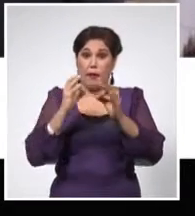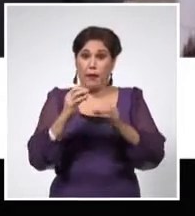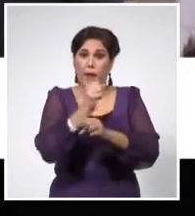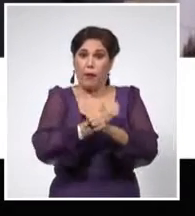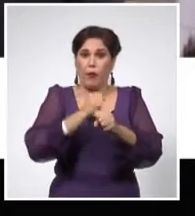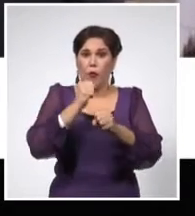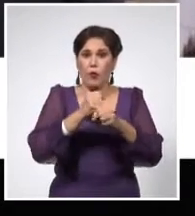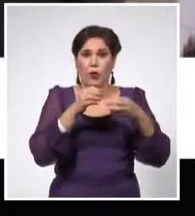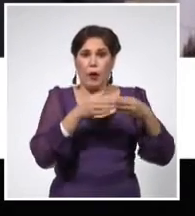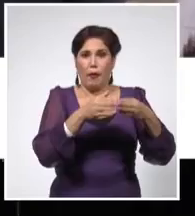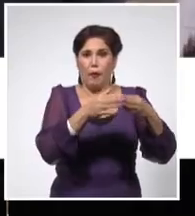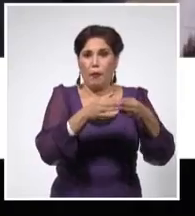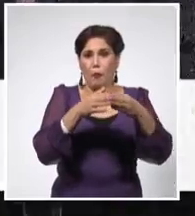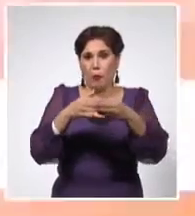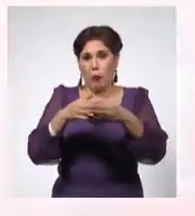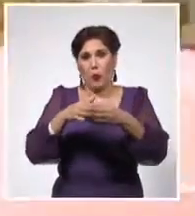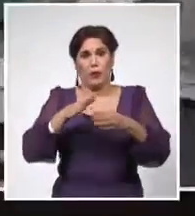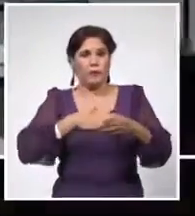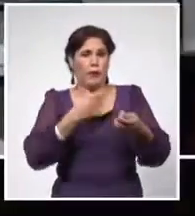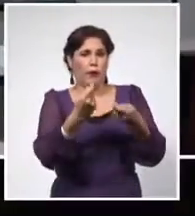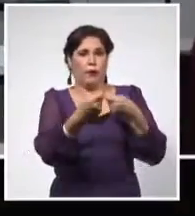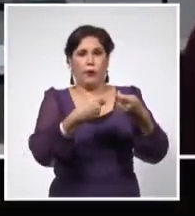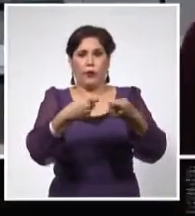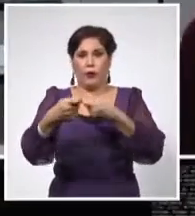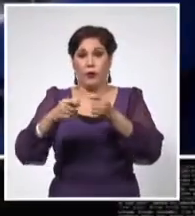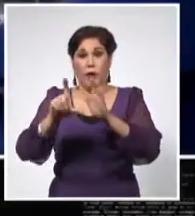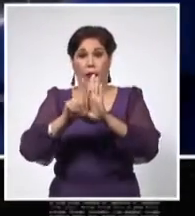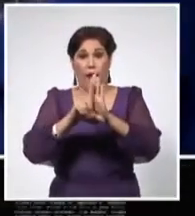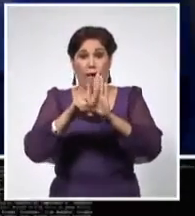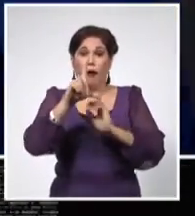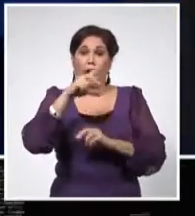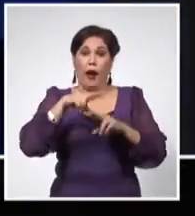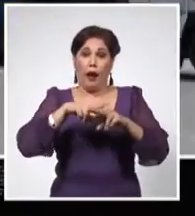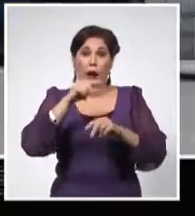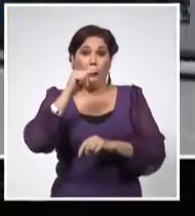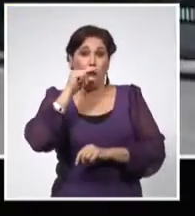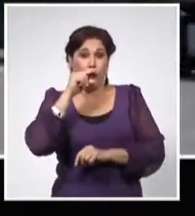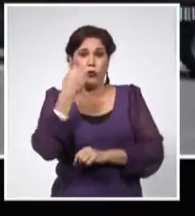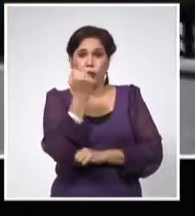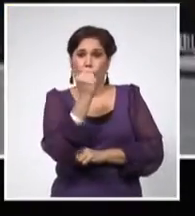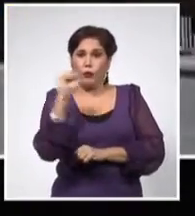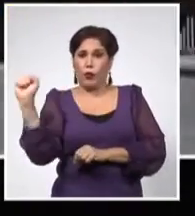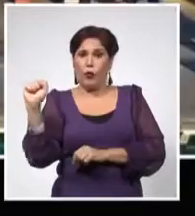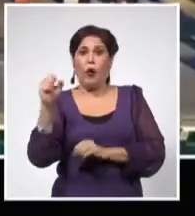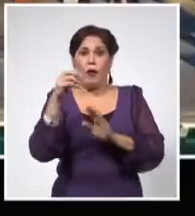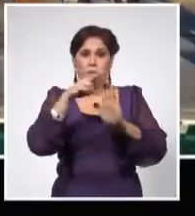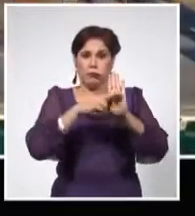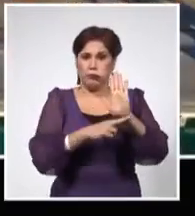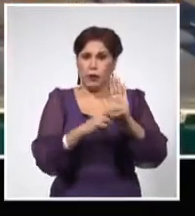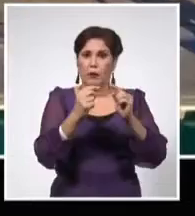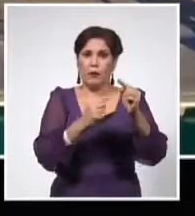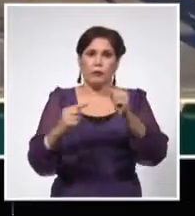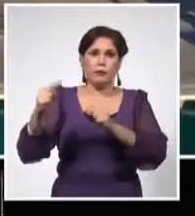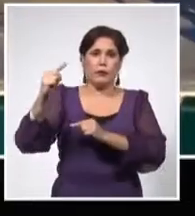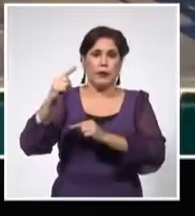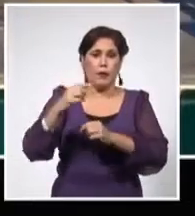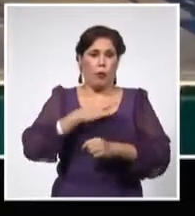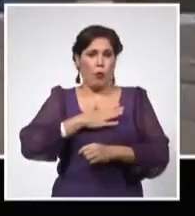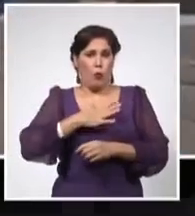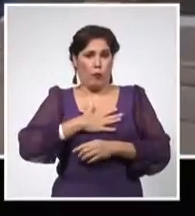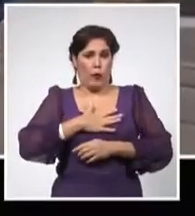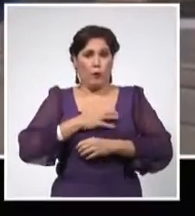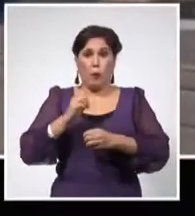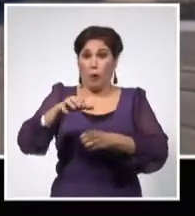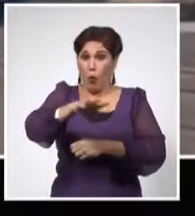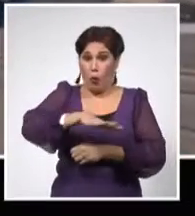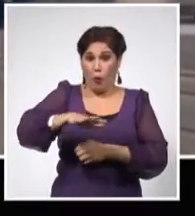nuestros puertos para sus propios negocios. La ley Helms-Burton en su texto viola los reconocidos principios de que el dominio de una